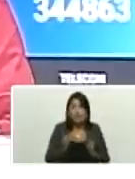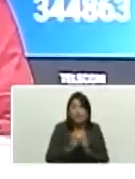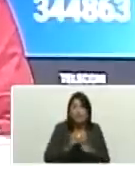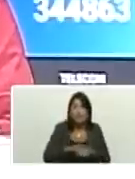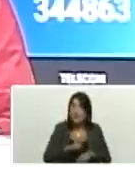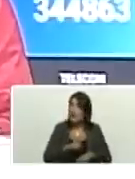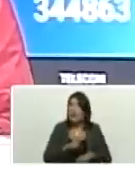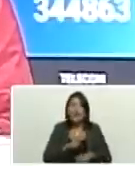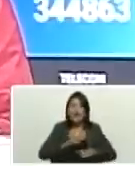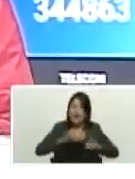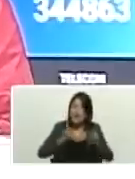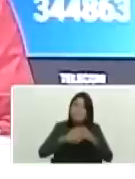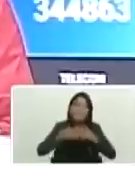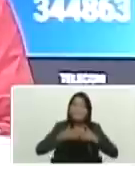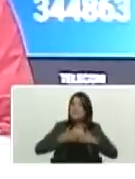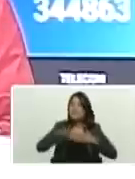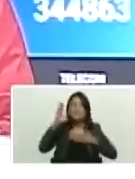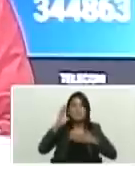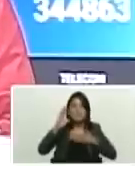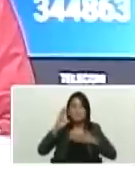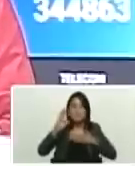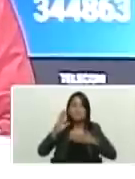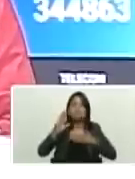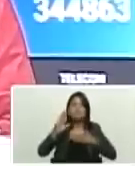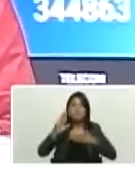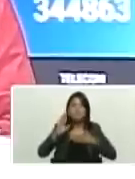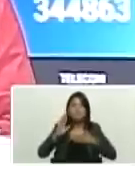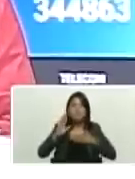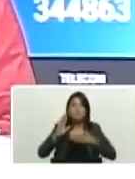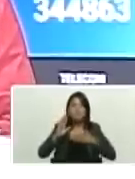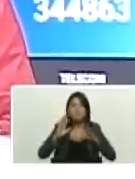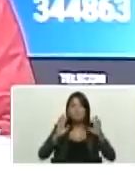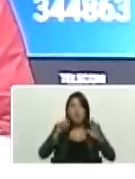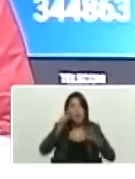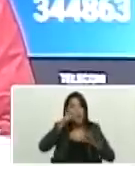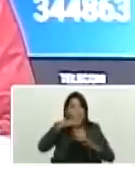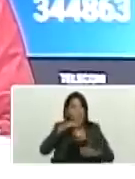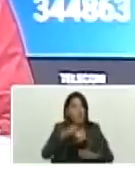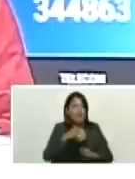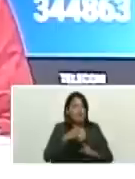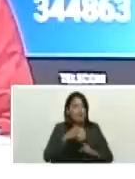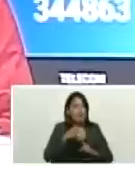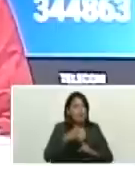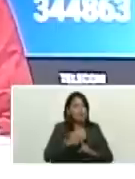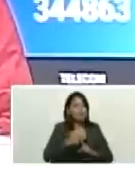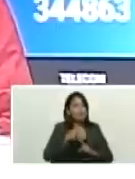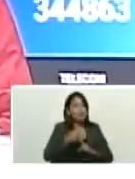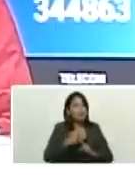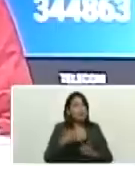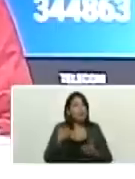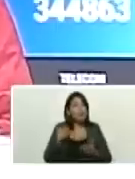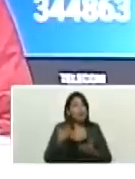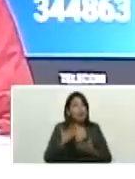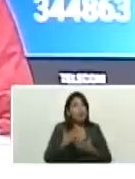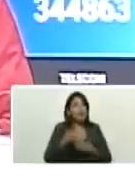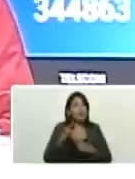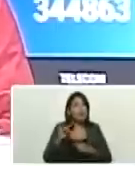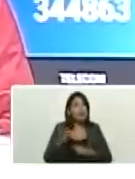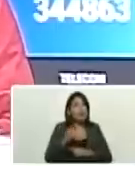larga caminata del pueblo por caminos sinuosos, luego de tantas